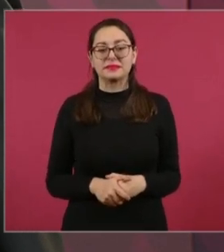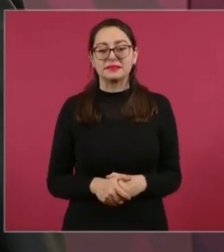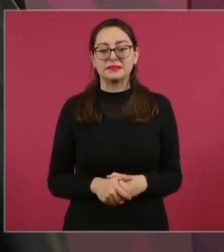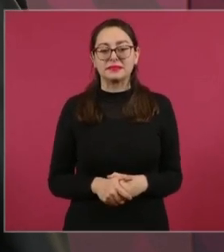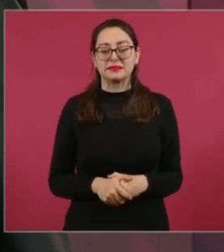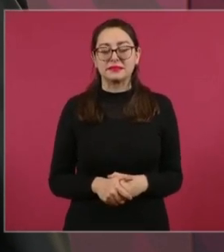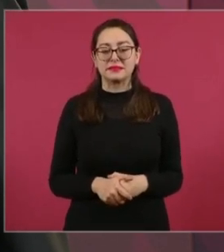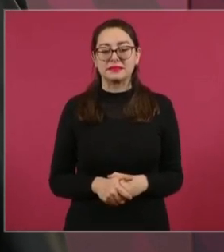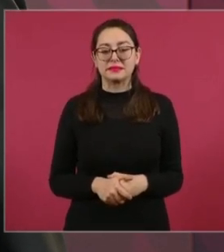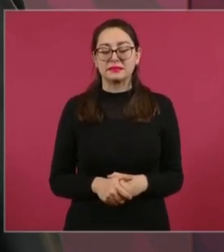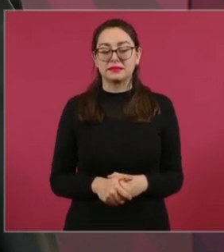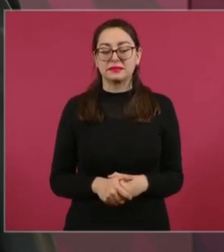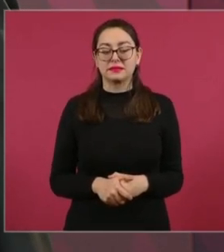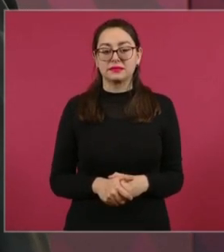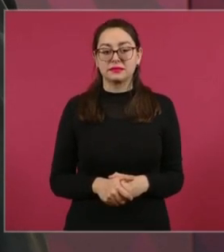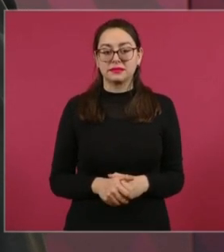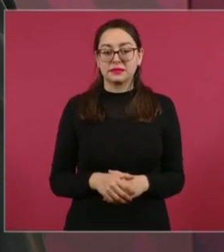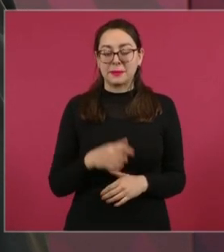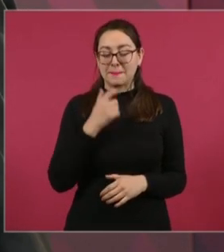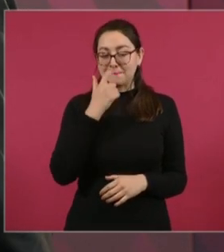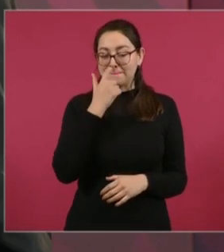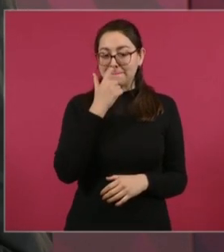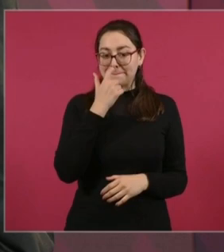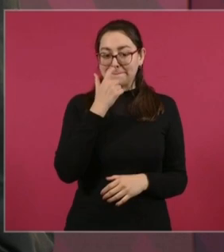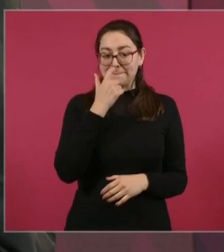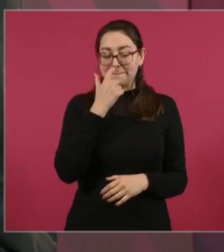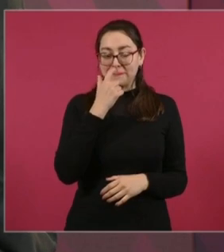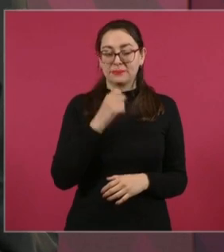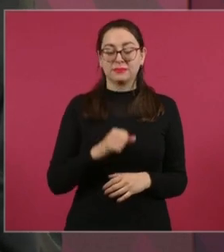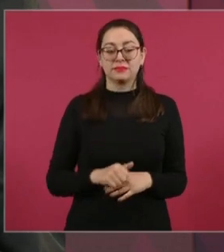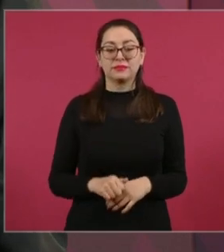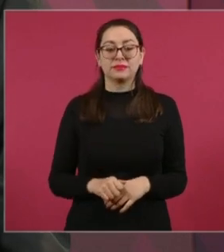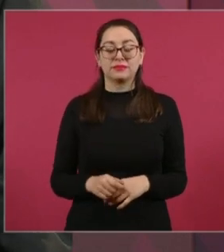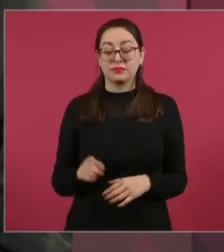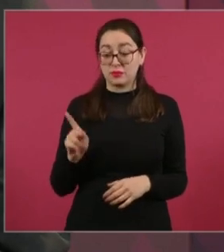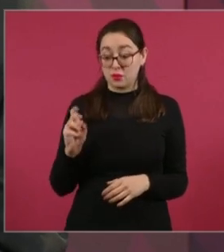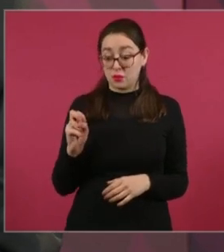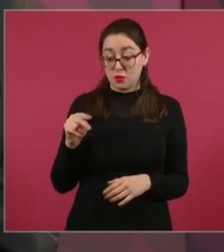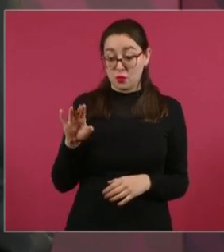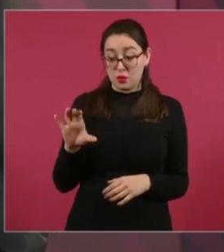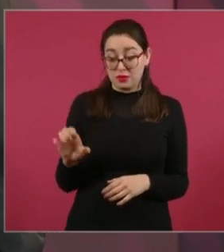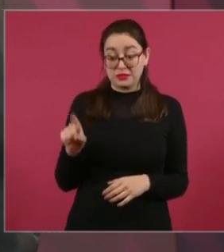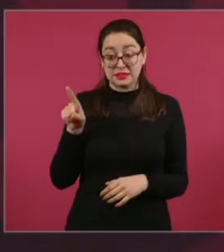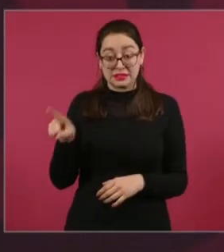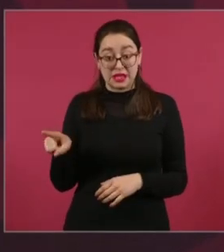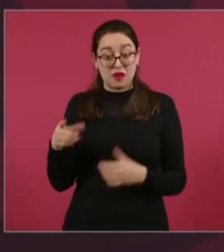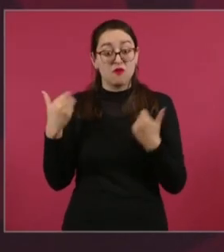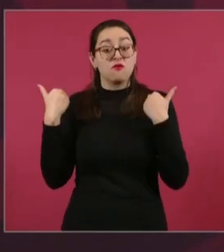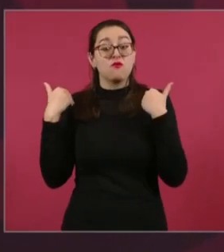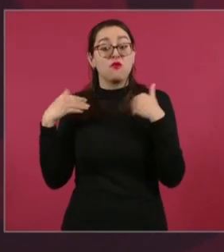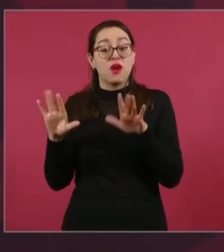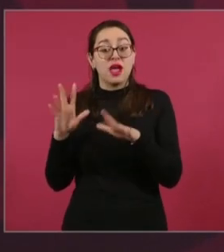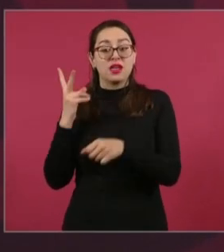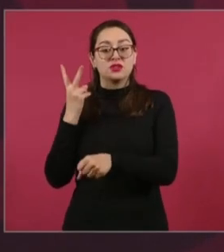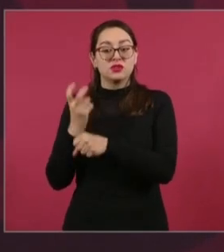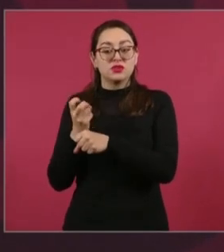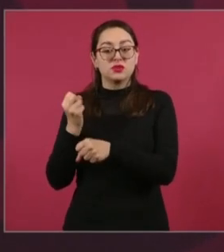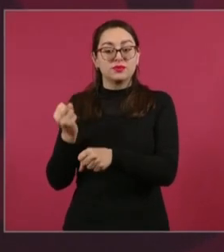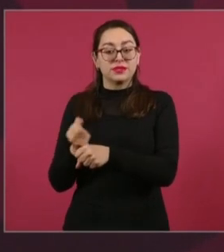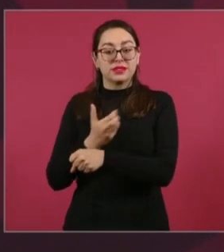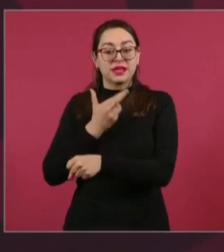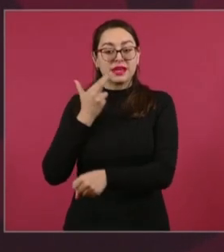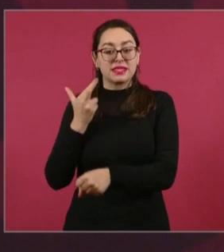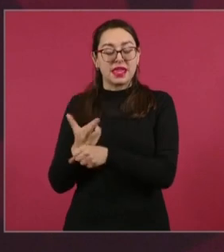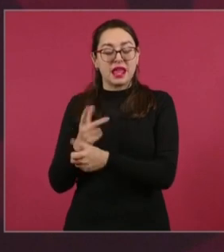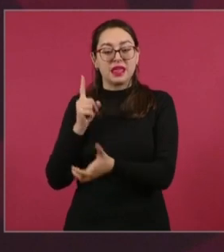Ponce había estado antes de subsecretario de